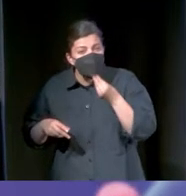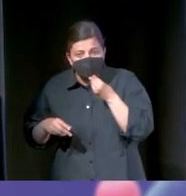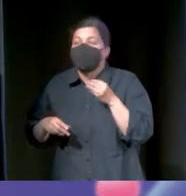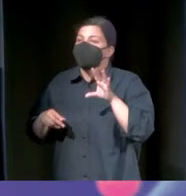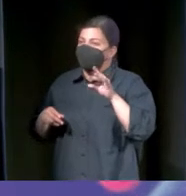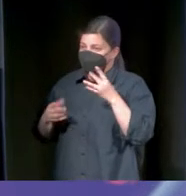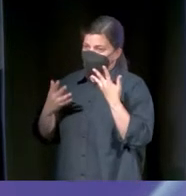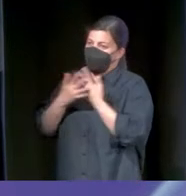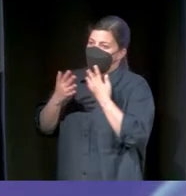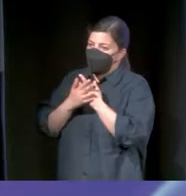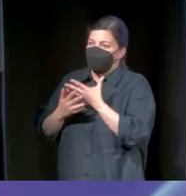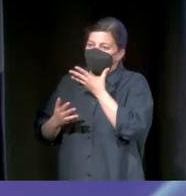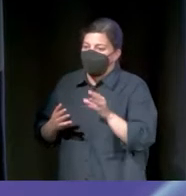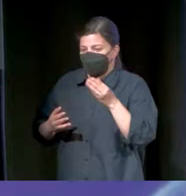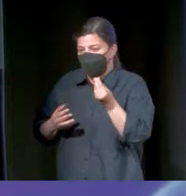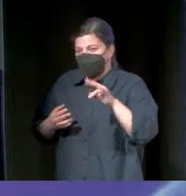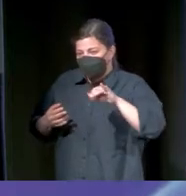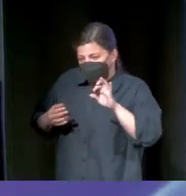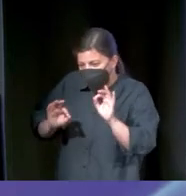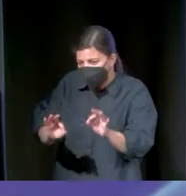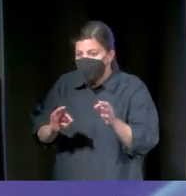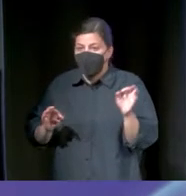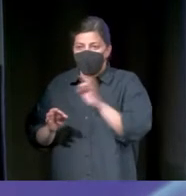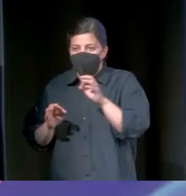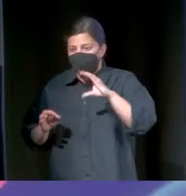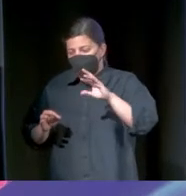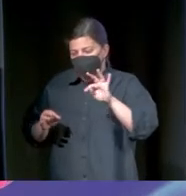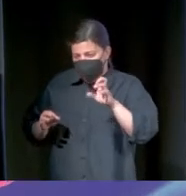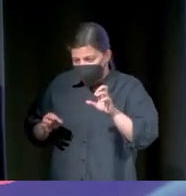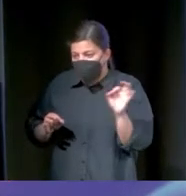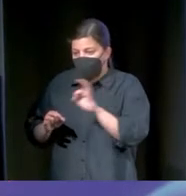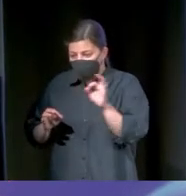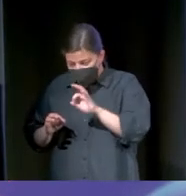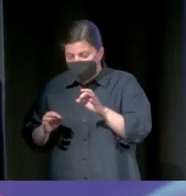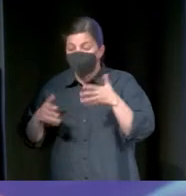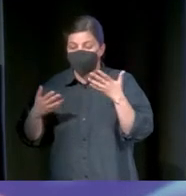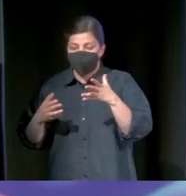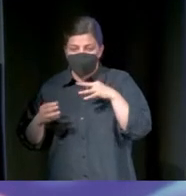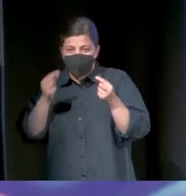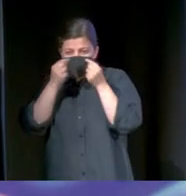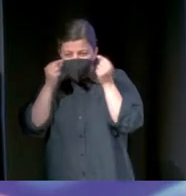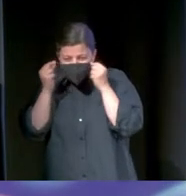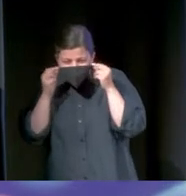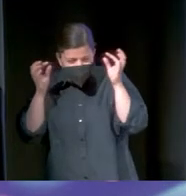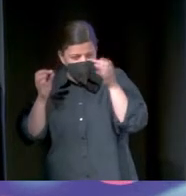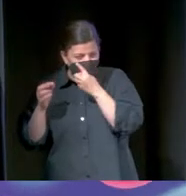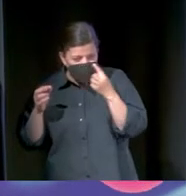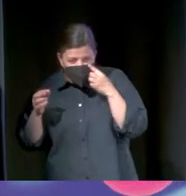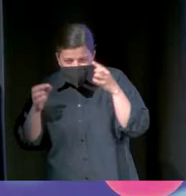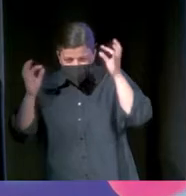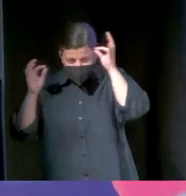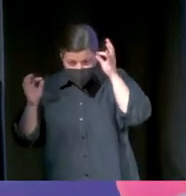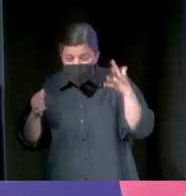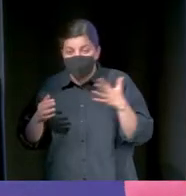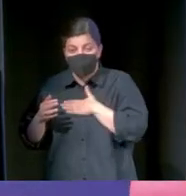filtro cute vale y dentro desde que te puedes descargar de las pepitas del de los ojos el del pelo entonces no hay personas feas y no hay